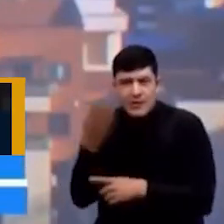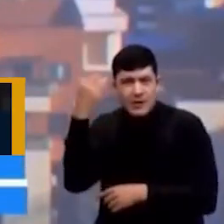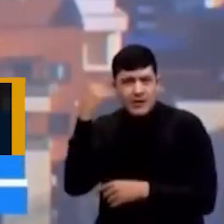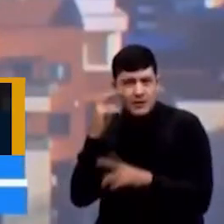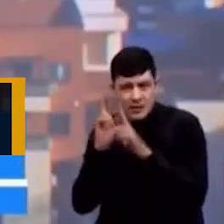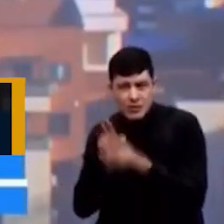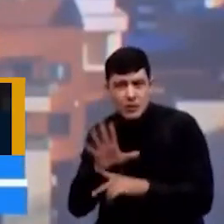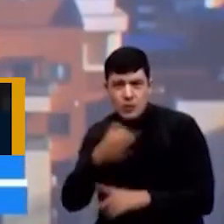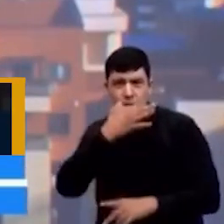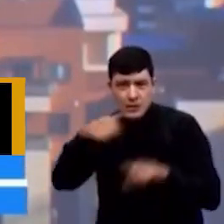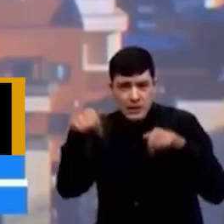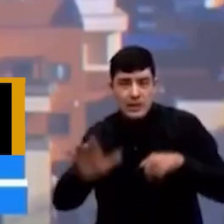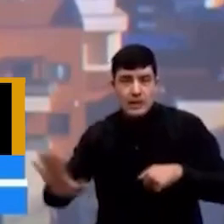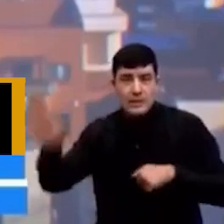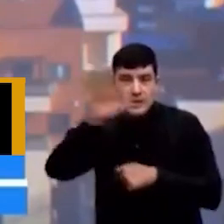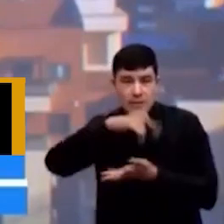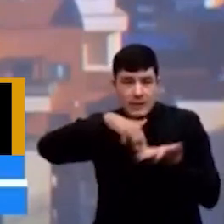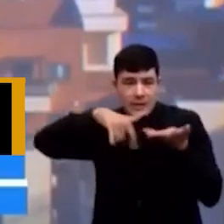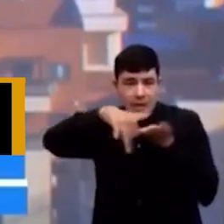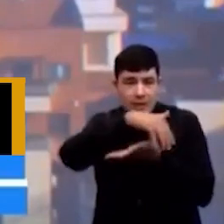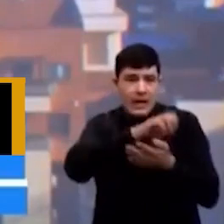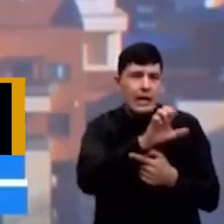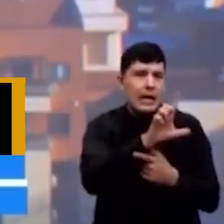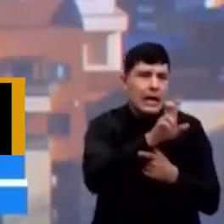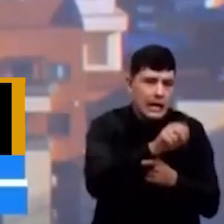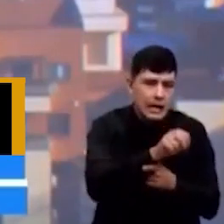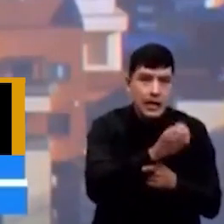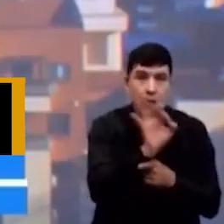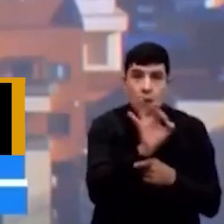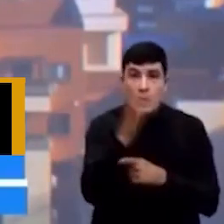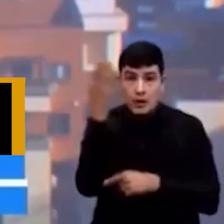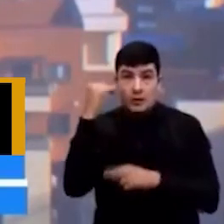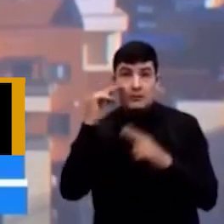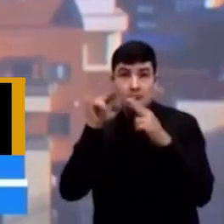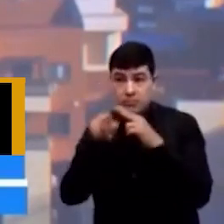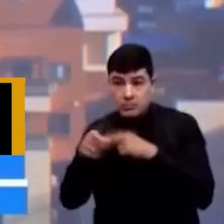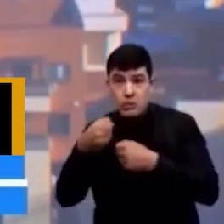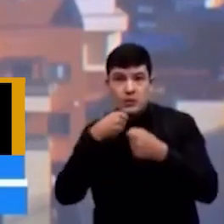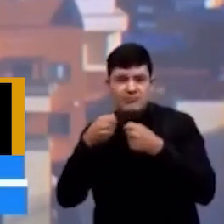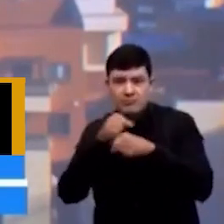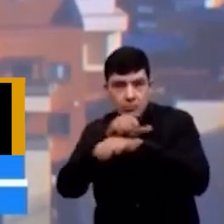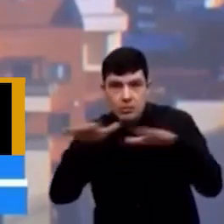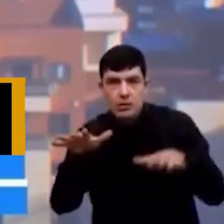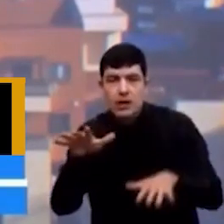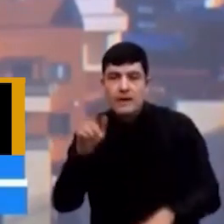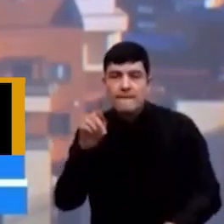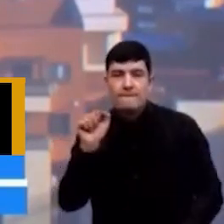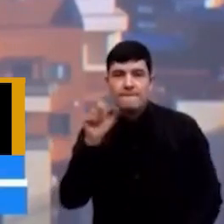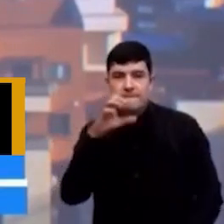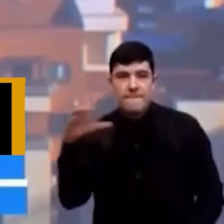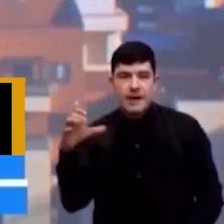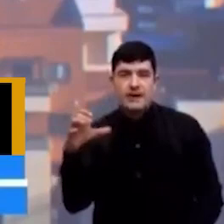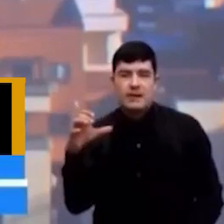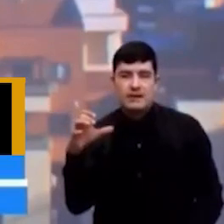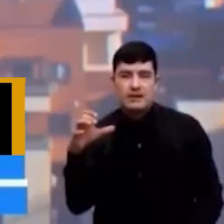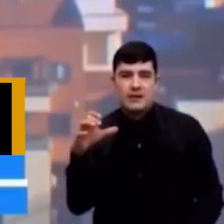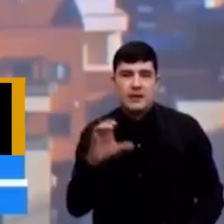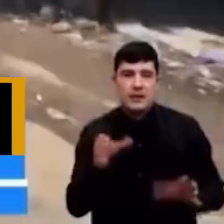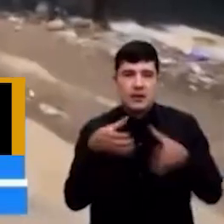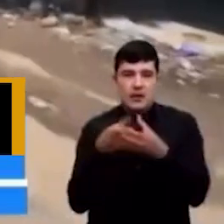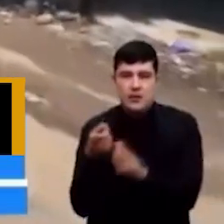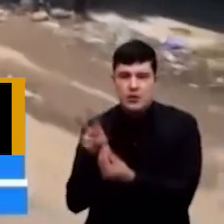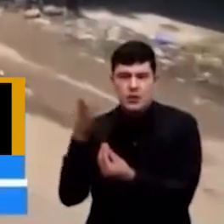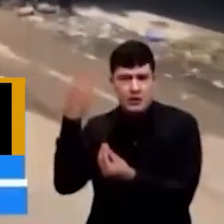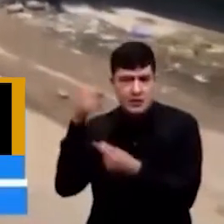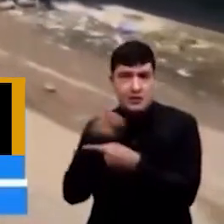venido denunciando en nuestro departamento de Santander, LN, lo que conocimos de las disidencias de la FARC, del Frente 12, la